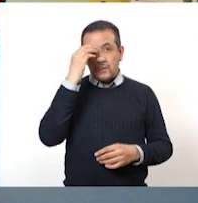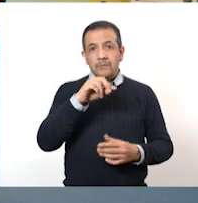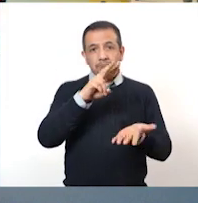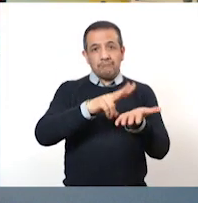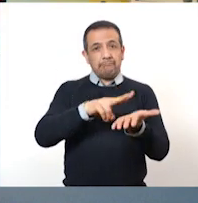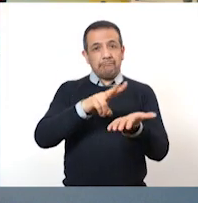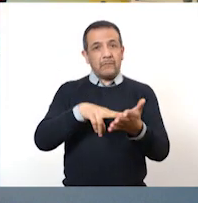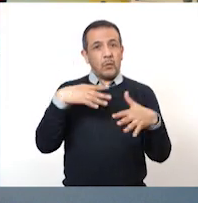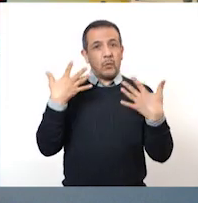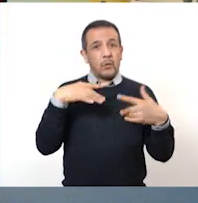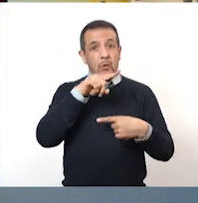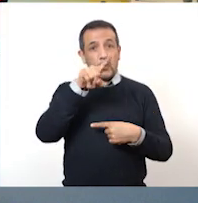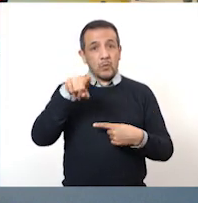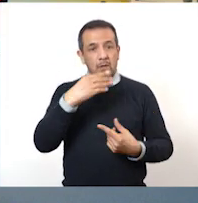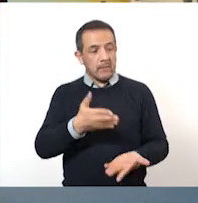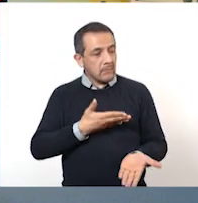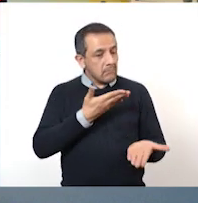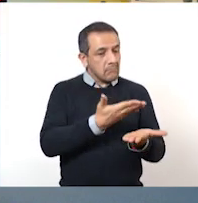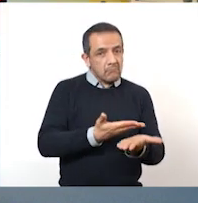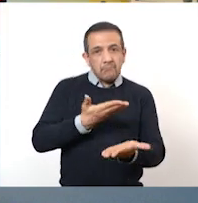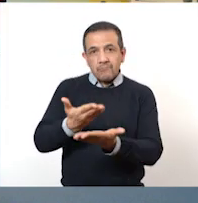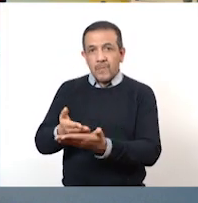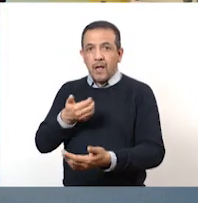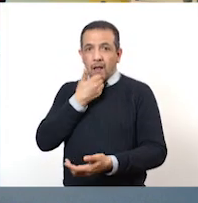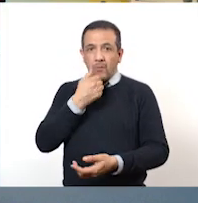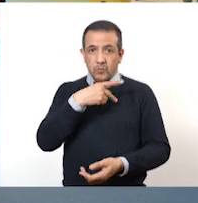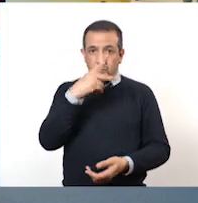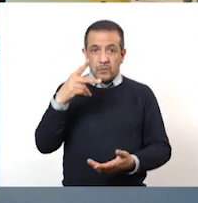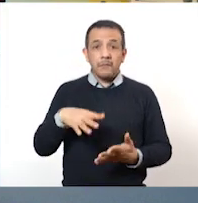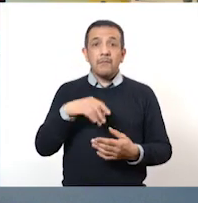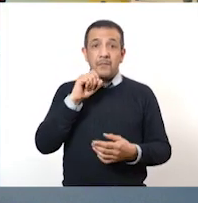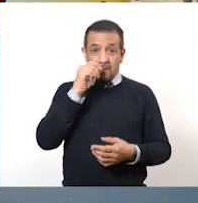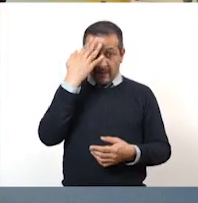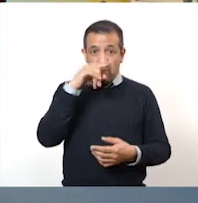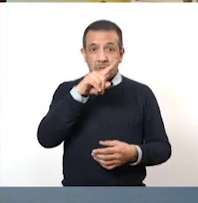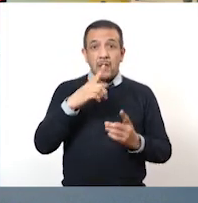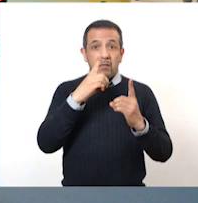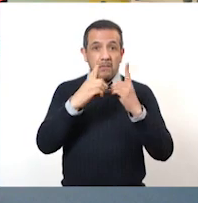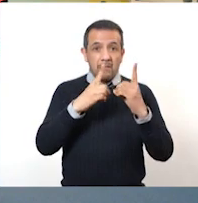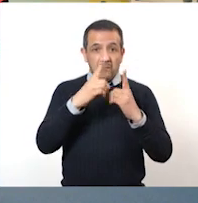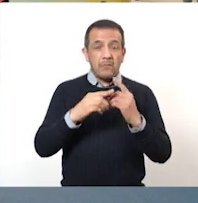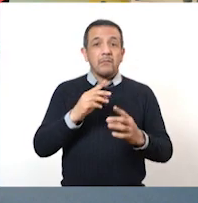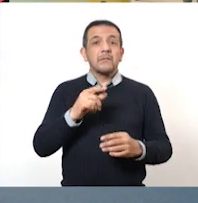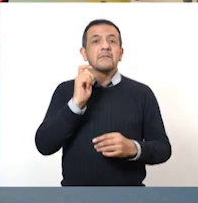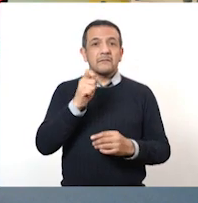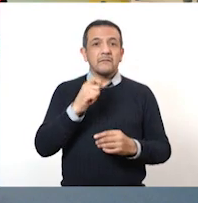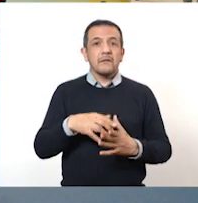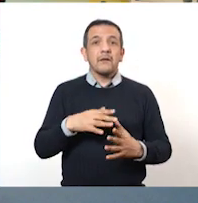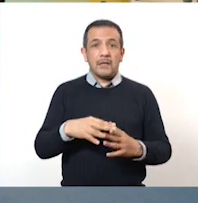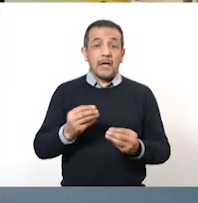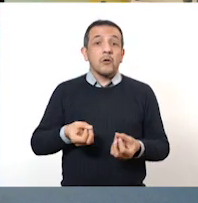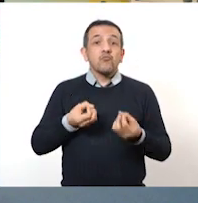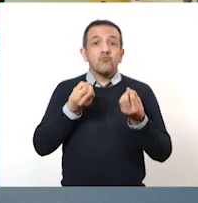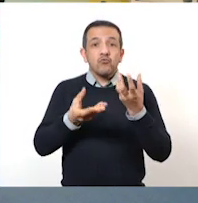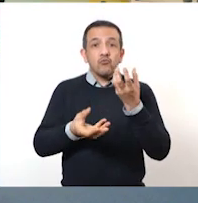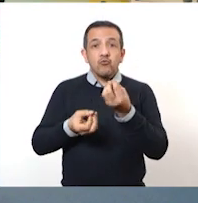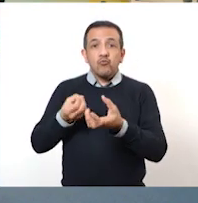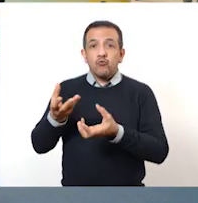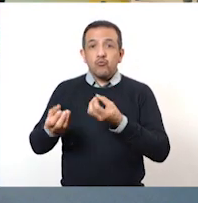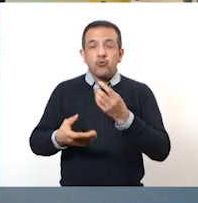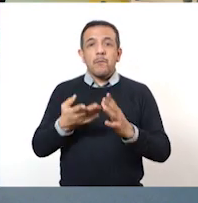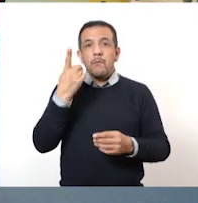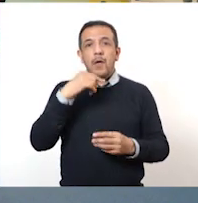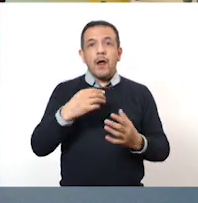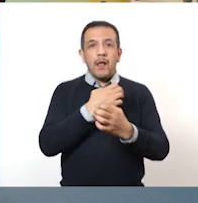enorme valía de lo que también ustedes proponen a sus alumnos y sabemos que la educación física mantiene su gran aportación a